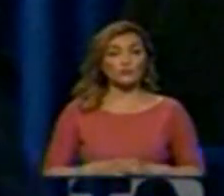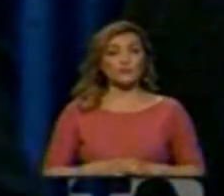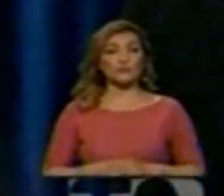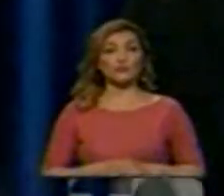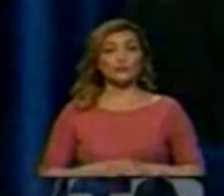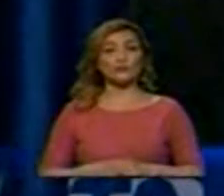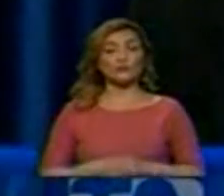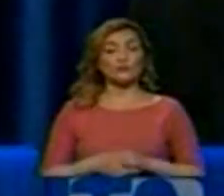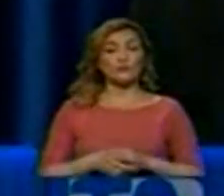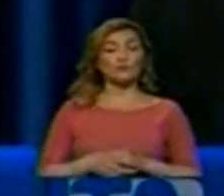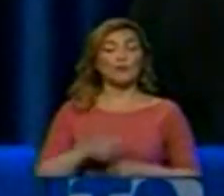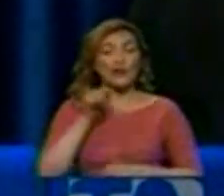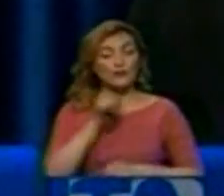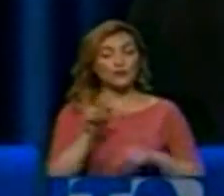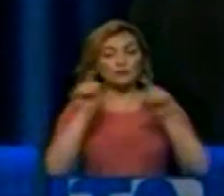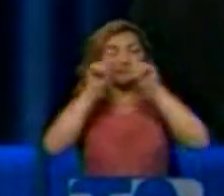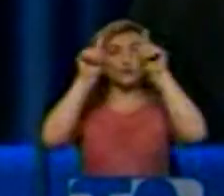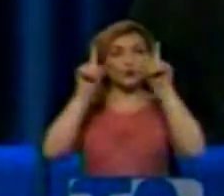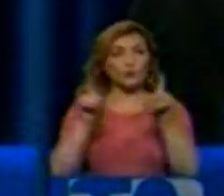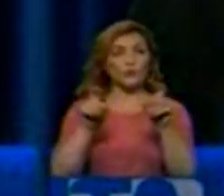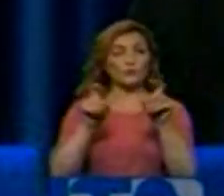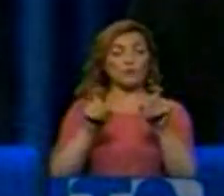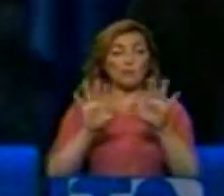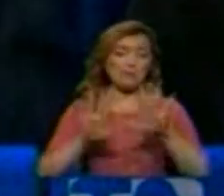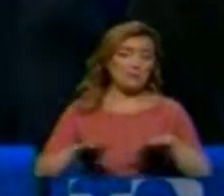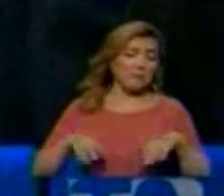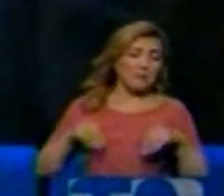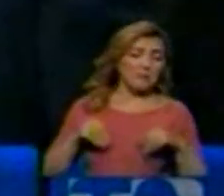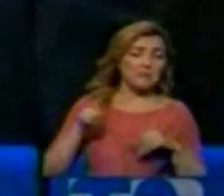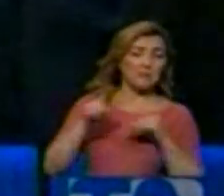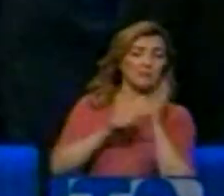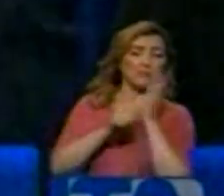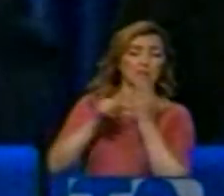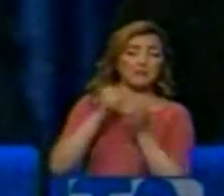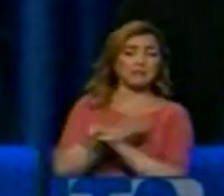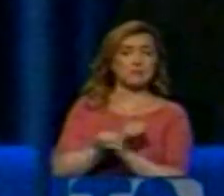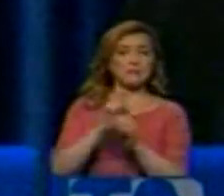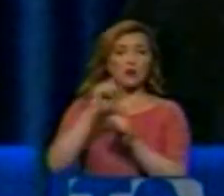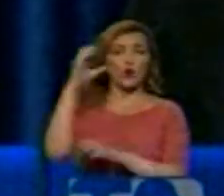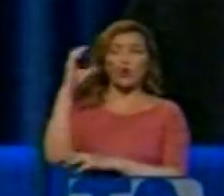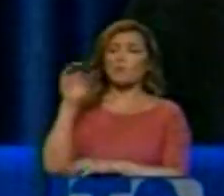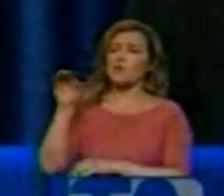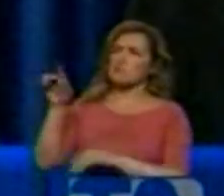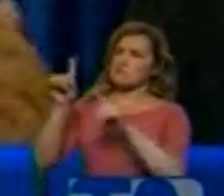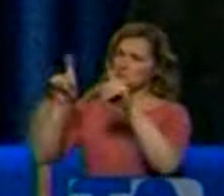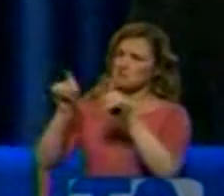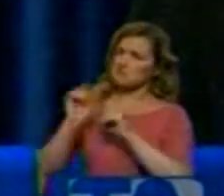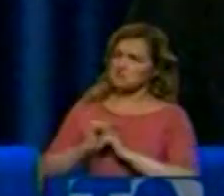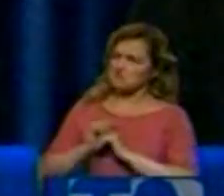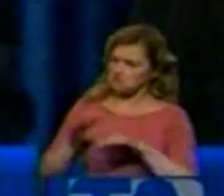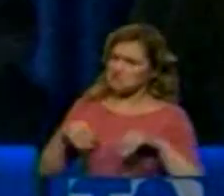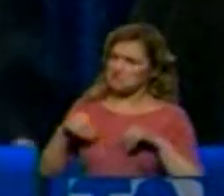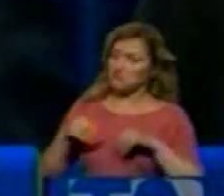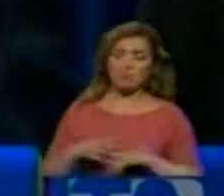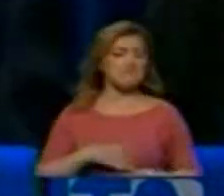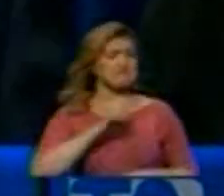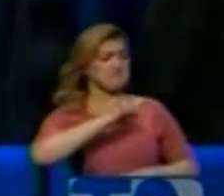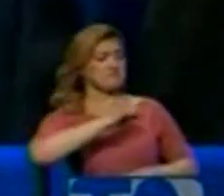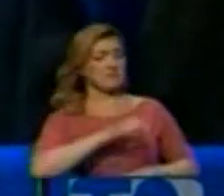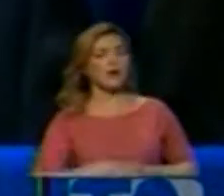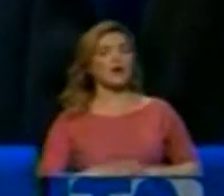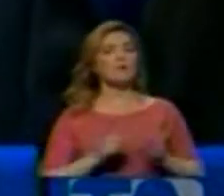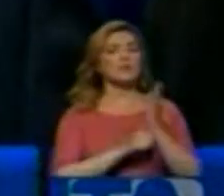sido consultado y aceptado por el ministro de Defensa de Colombia y por el ministro de Defensa del